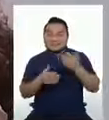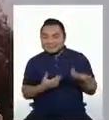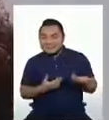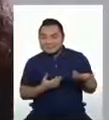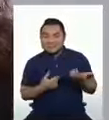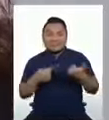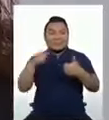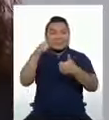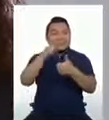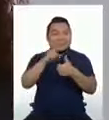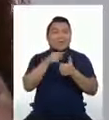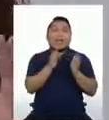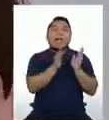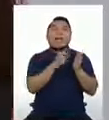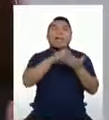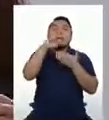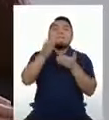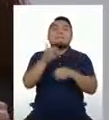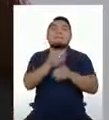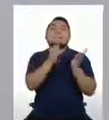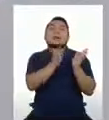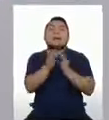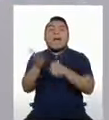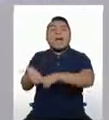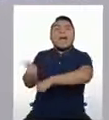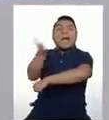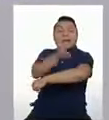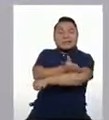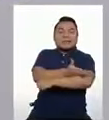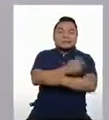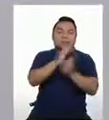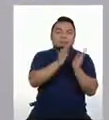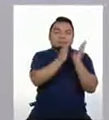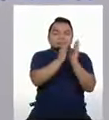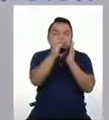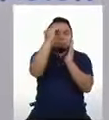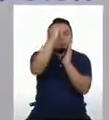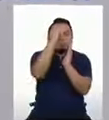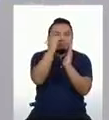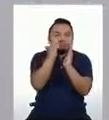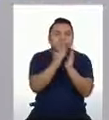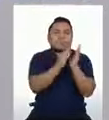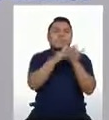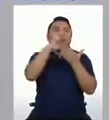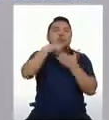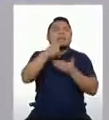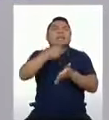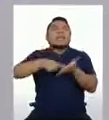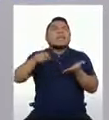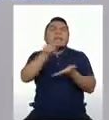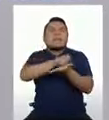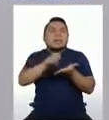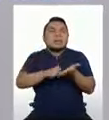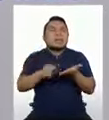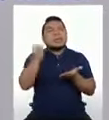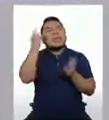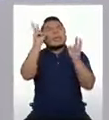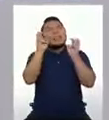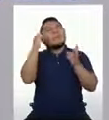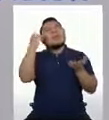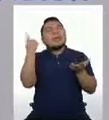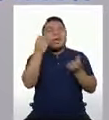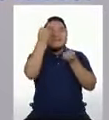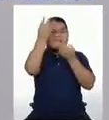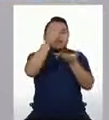La planificación viene antes de lo que escribamos. Es el momento en el que planteamos qué escribiremos y dónde colocaremos la